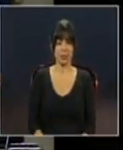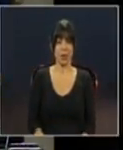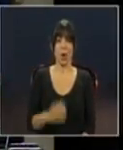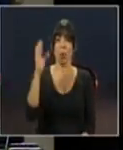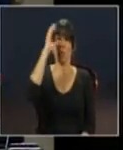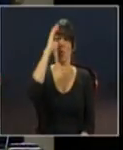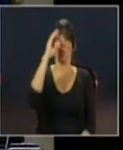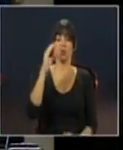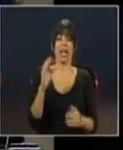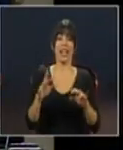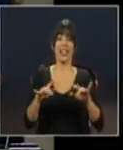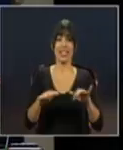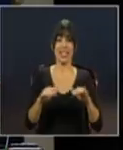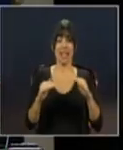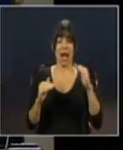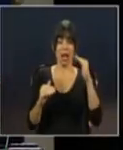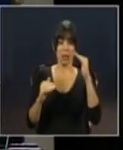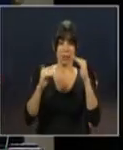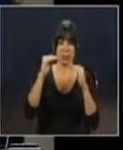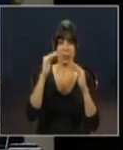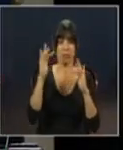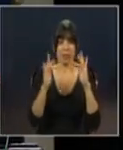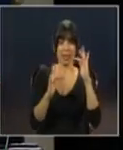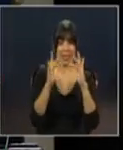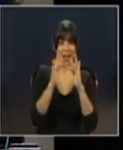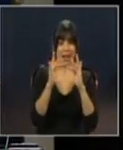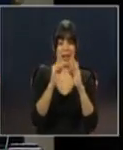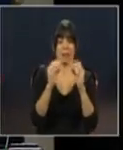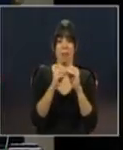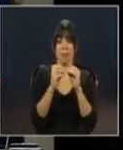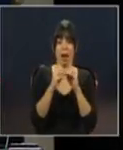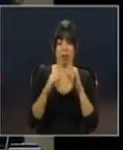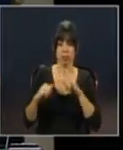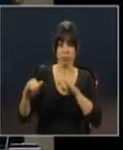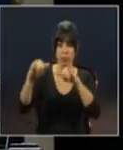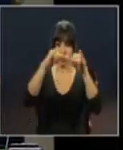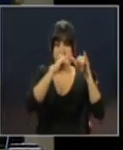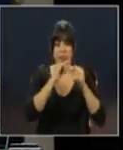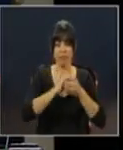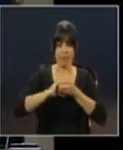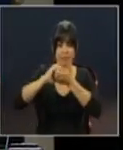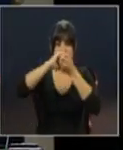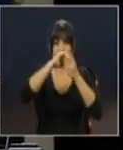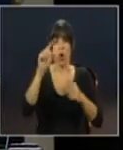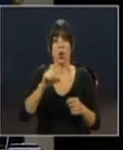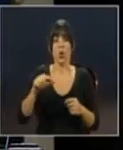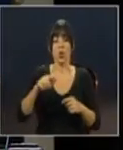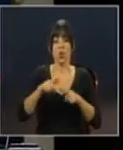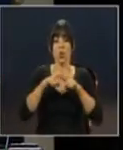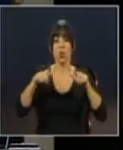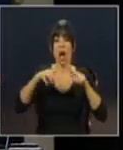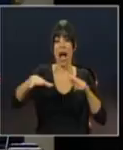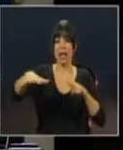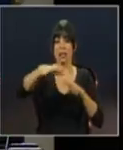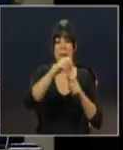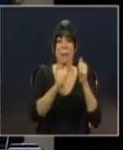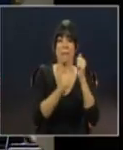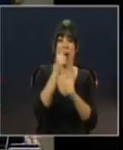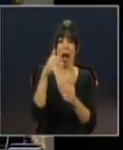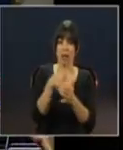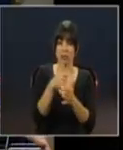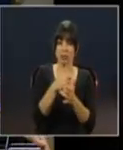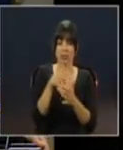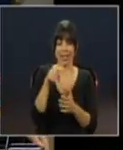disminuir la brecha digital y ofrecer un servicio universal con solidaridad en zonas con mayor vulnerabilidad mediante